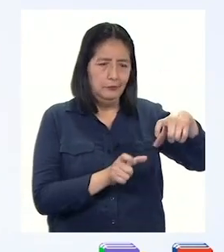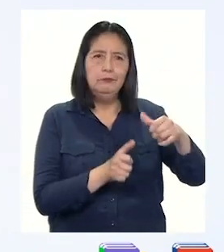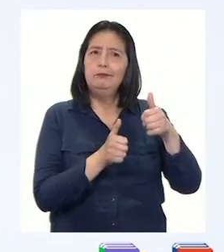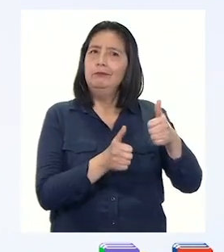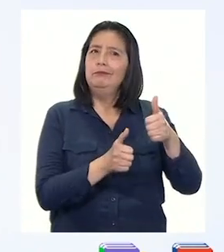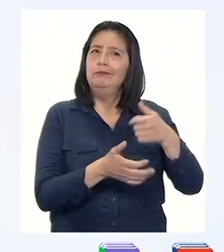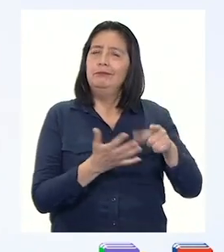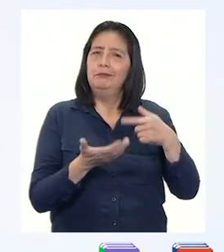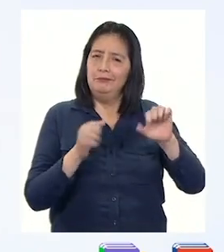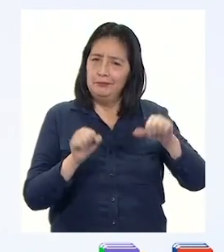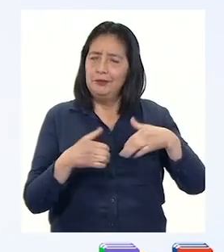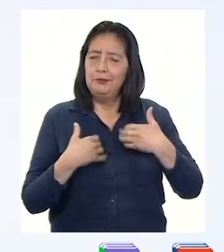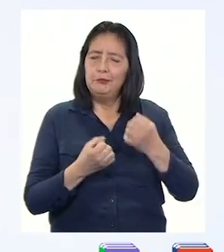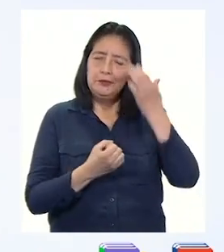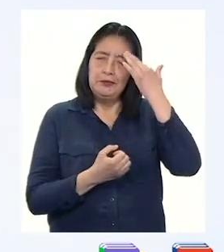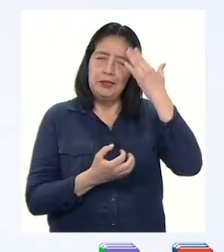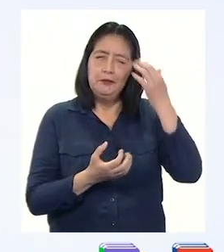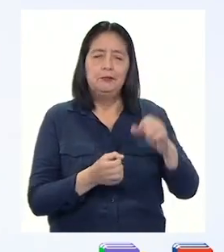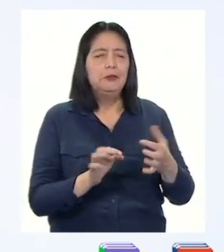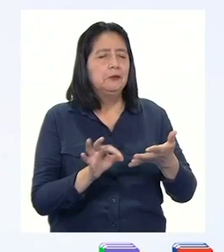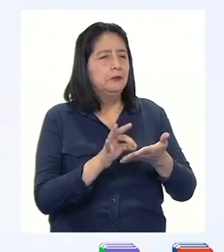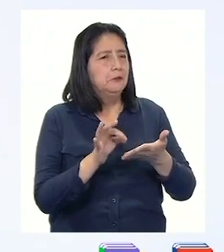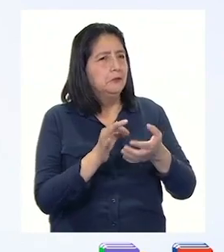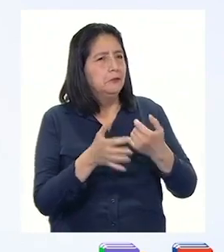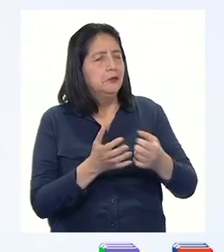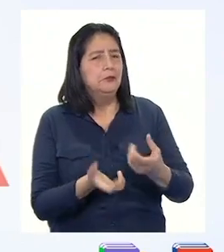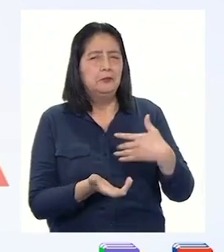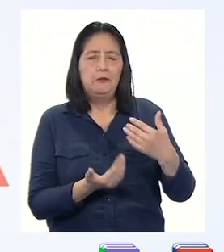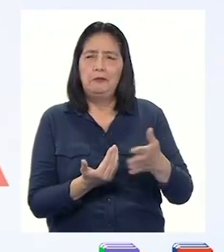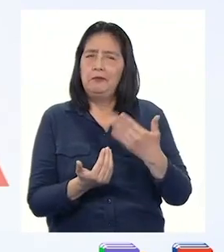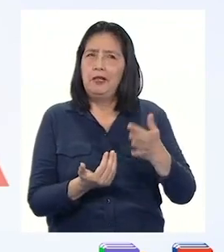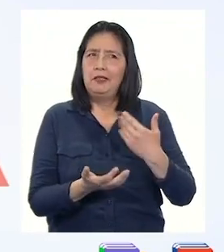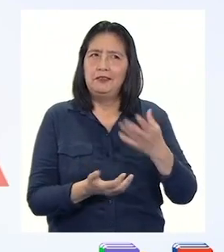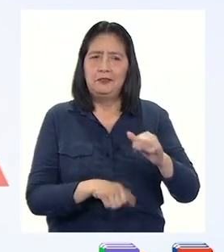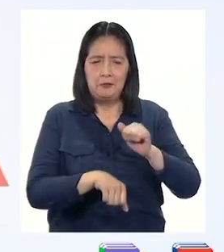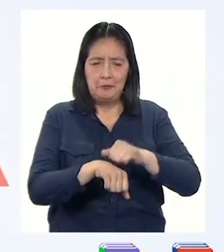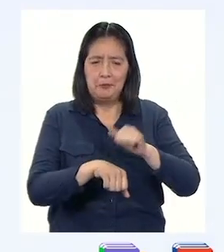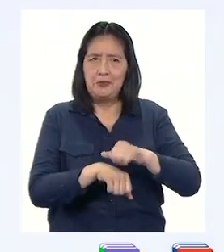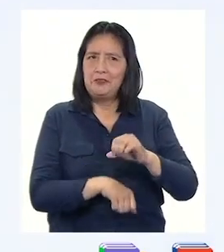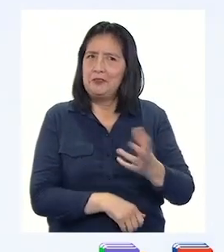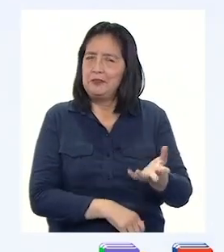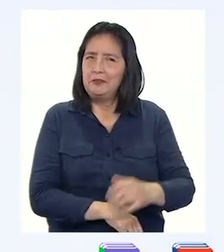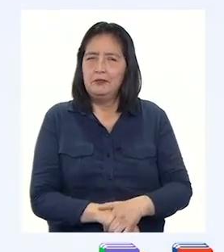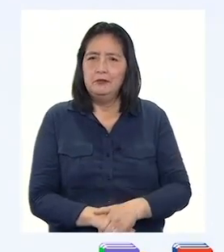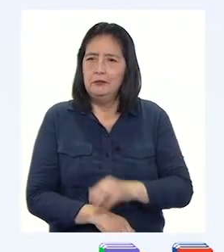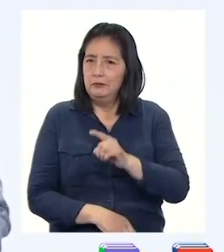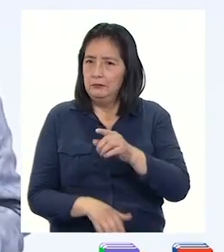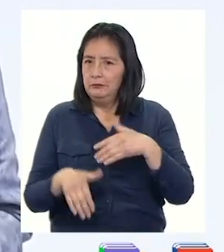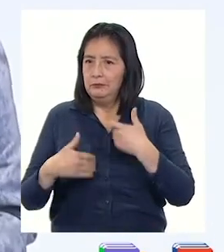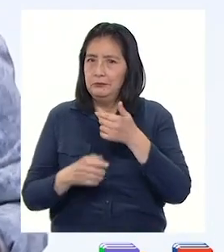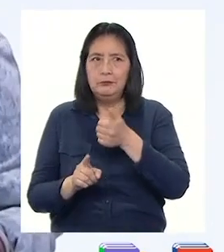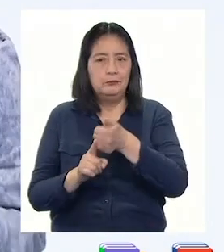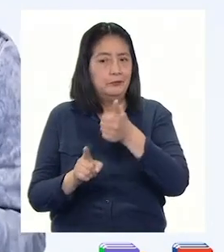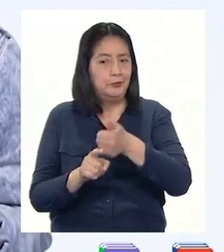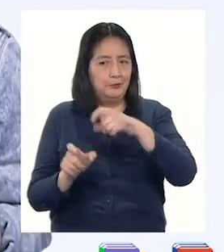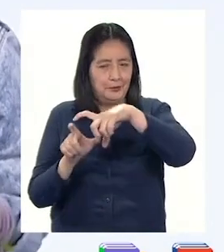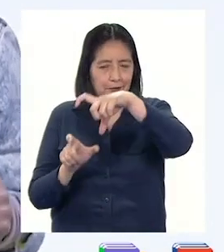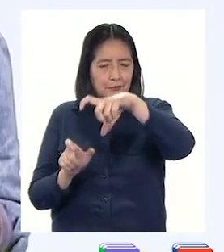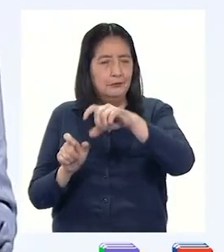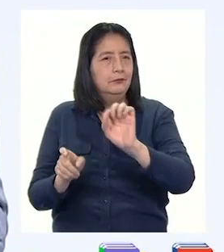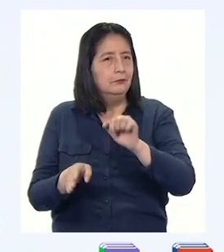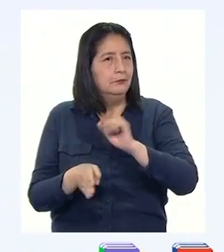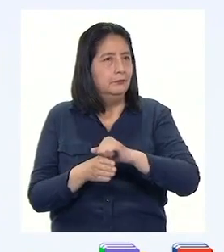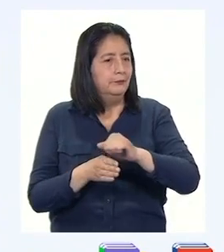genial para poder calcular con un recurso tan simple como son piedritas. Y pueden hacer sus propias yupanas y